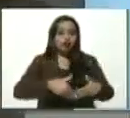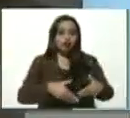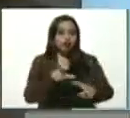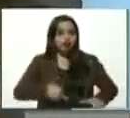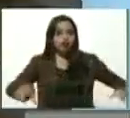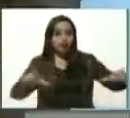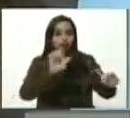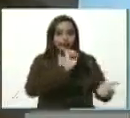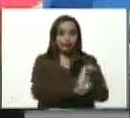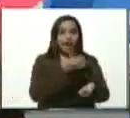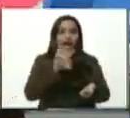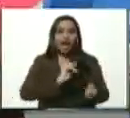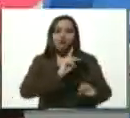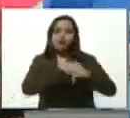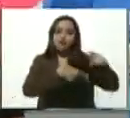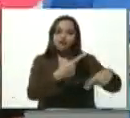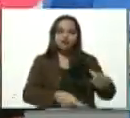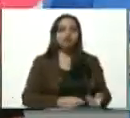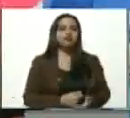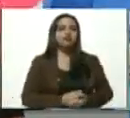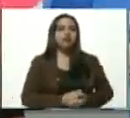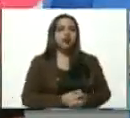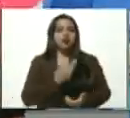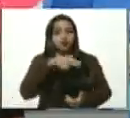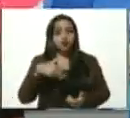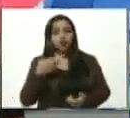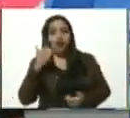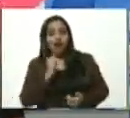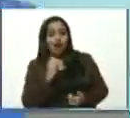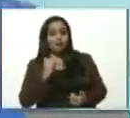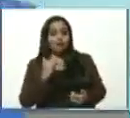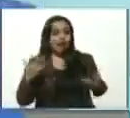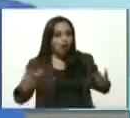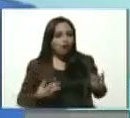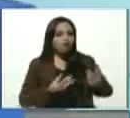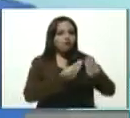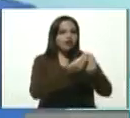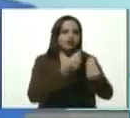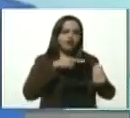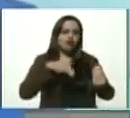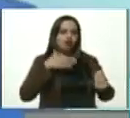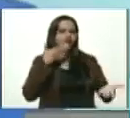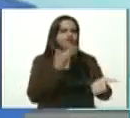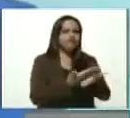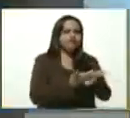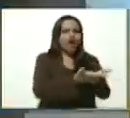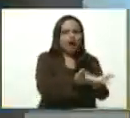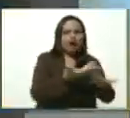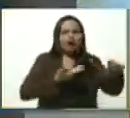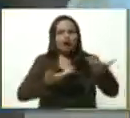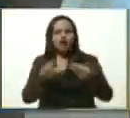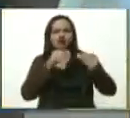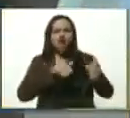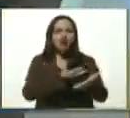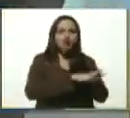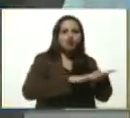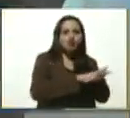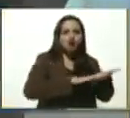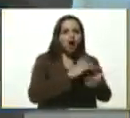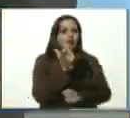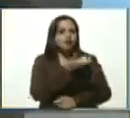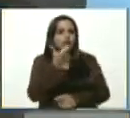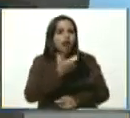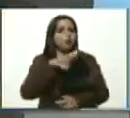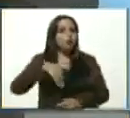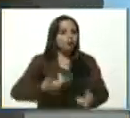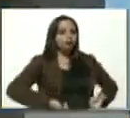están procesadas, también se están. Entonces, por ejemplo, se sirve de testigo, mediación, es decir, tratando que sea efectivo